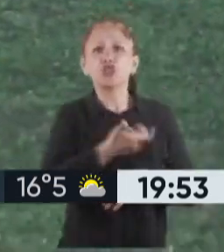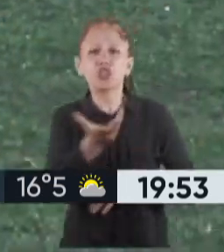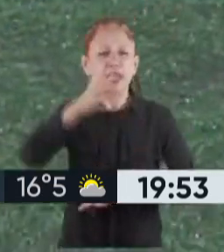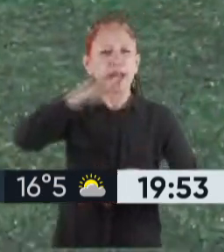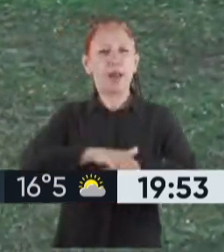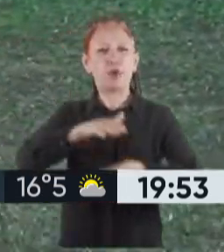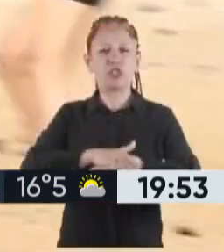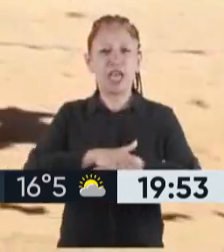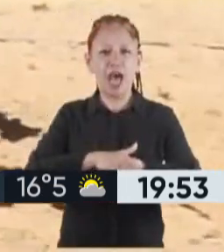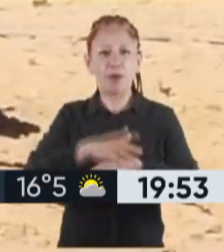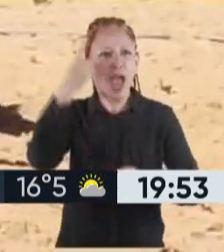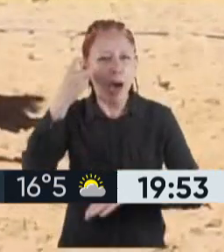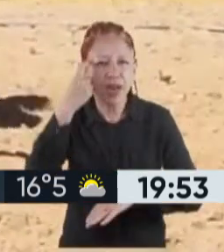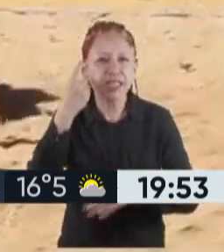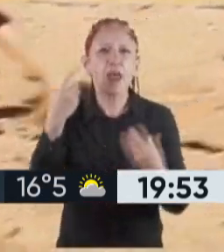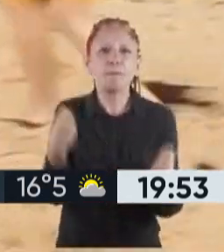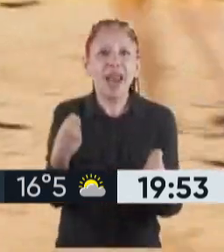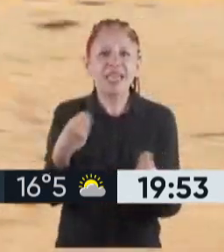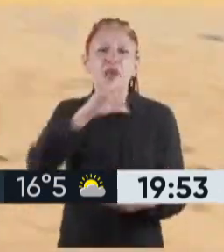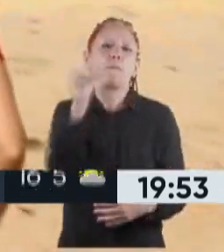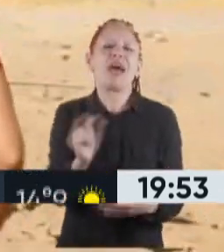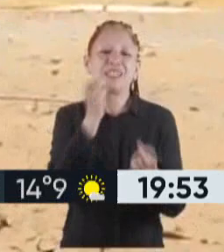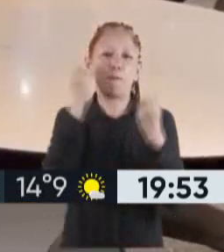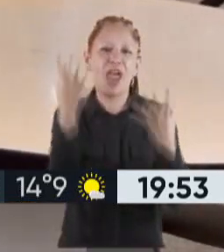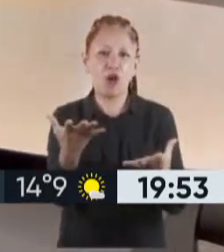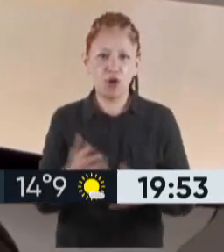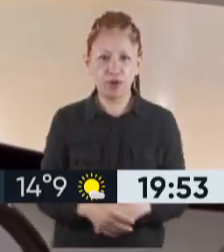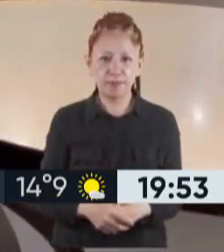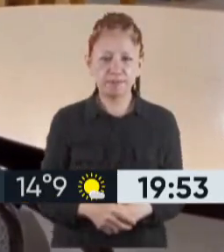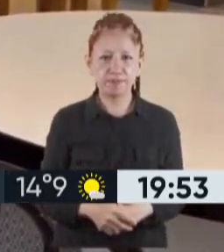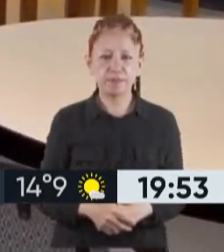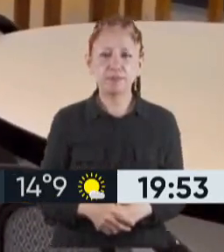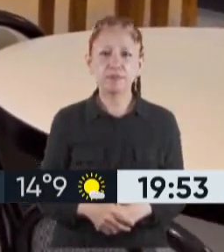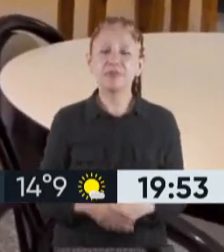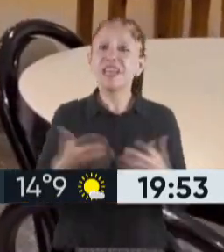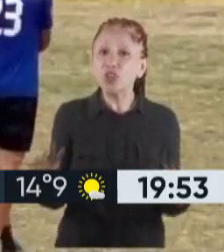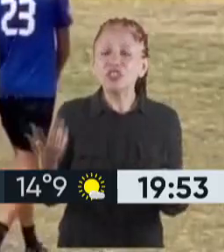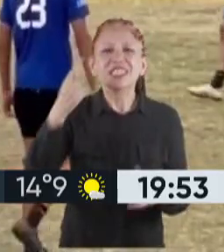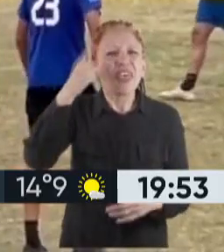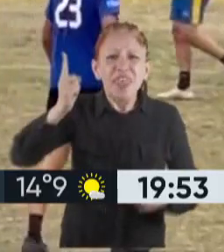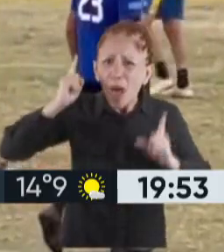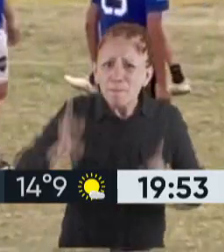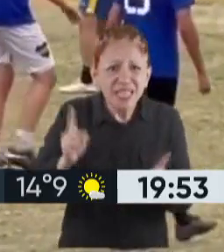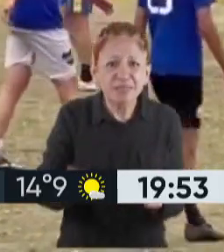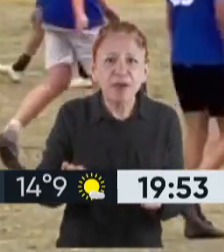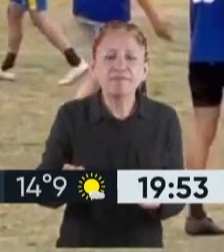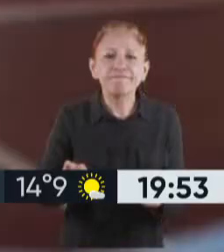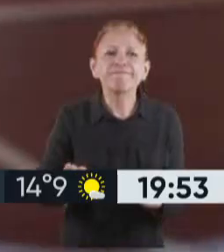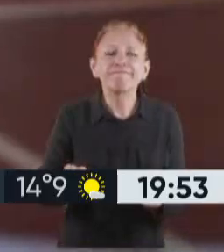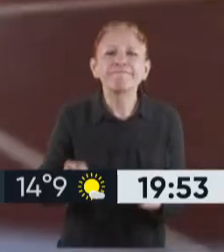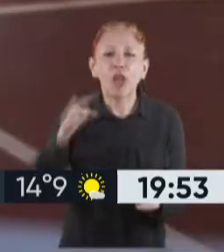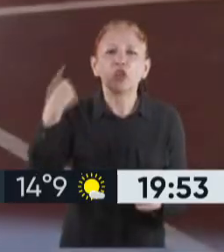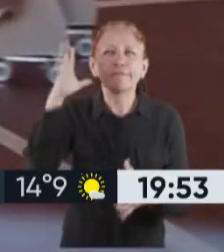que necesitamos para tener un mejor país. Con aquella misma idea, hoy estamos haciendo lo que estamos